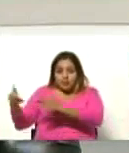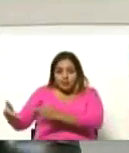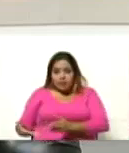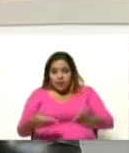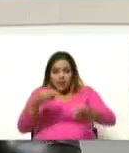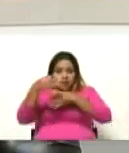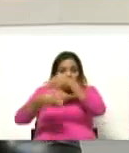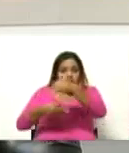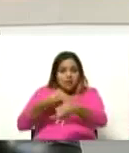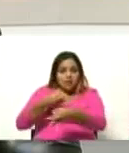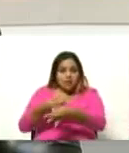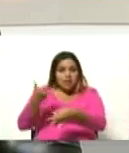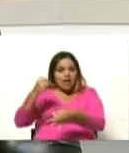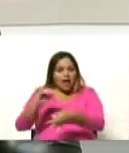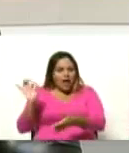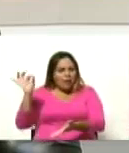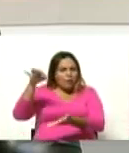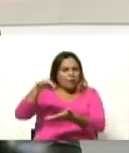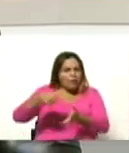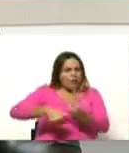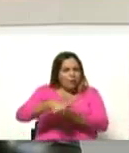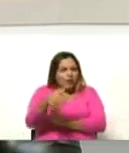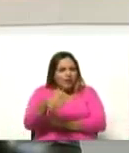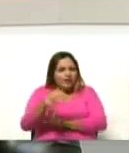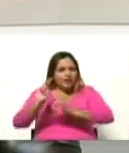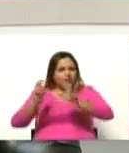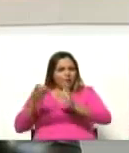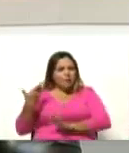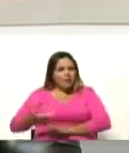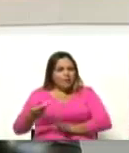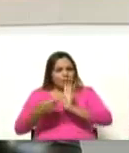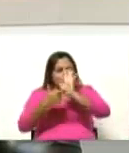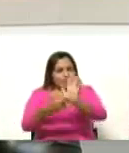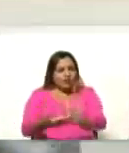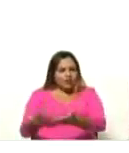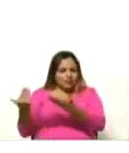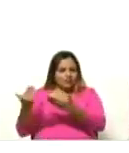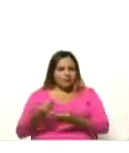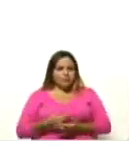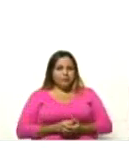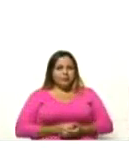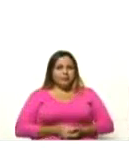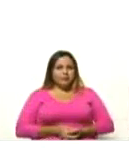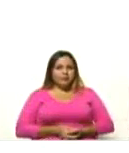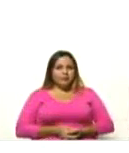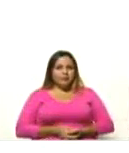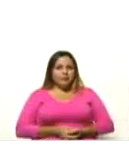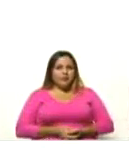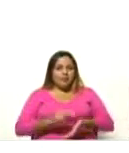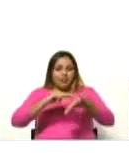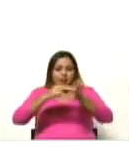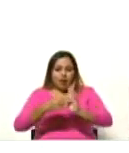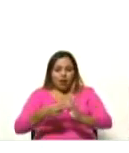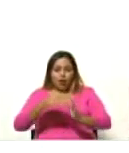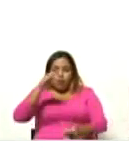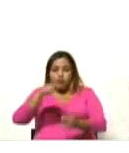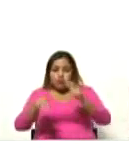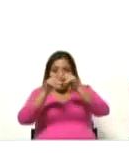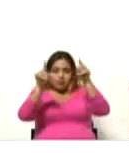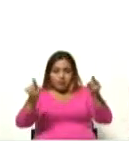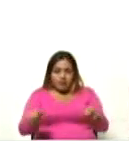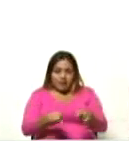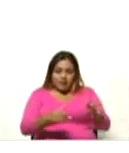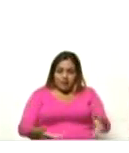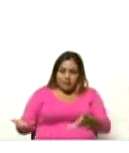palabra, si le faltaba una cereza a esta torta, vamos a colocarla. ¿Y a qué me refiero? A la última lámina que se la dejo a nuestro